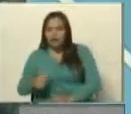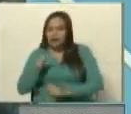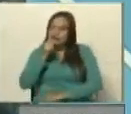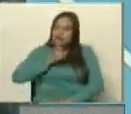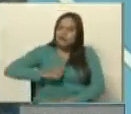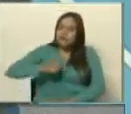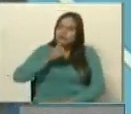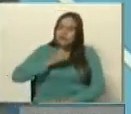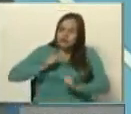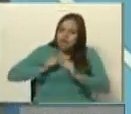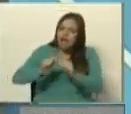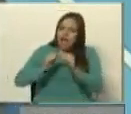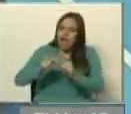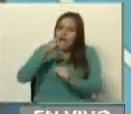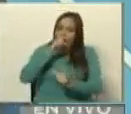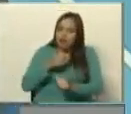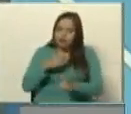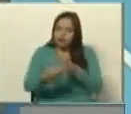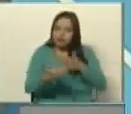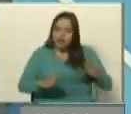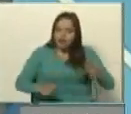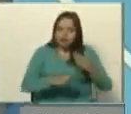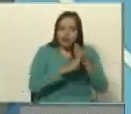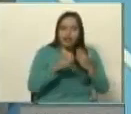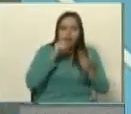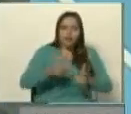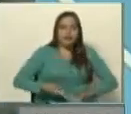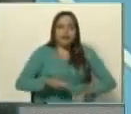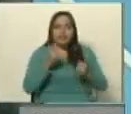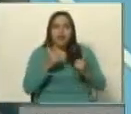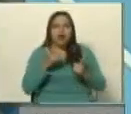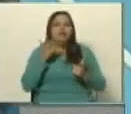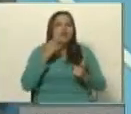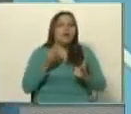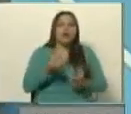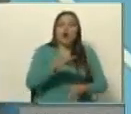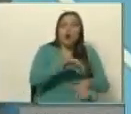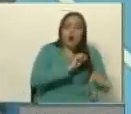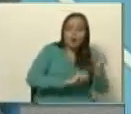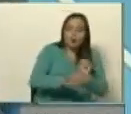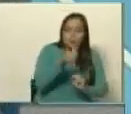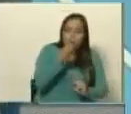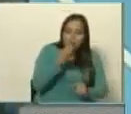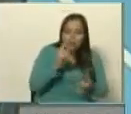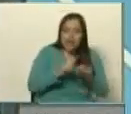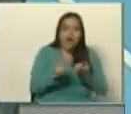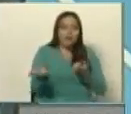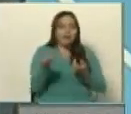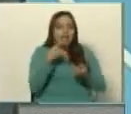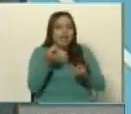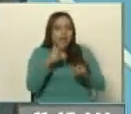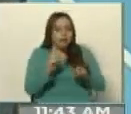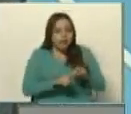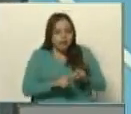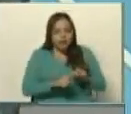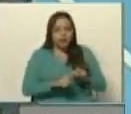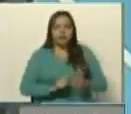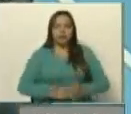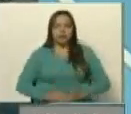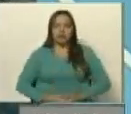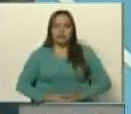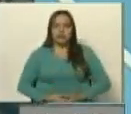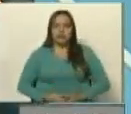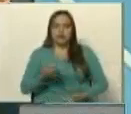de imposición de medidas que nos han imposibilitado el acceso a bienes para la alimentación, a medicamentos, en este